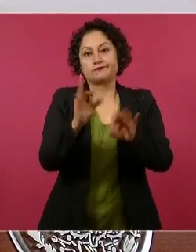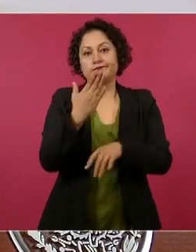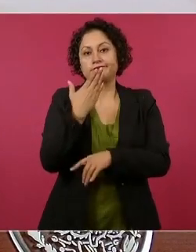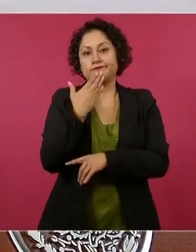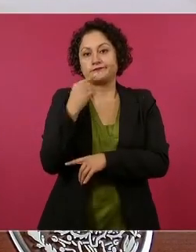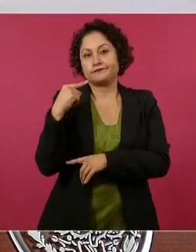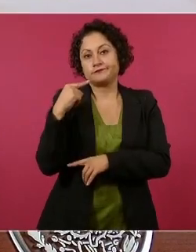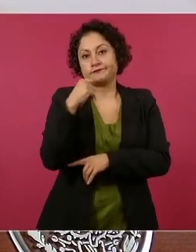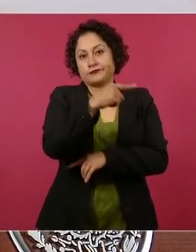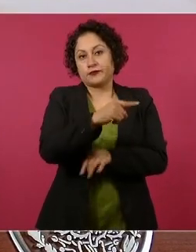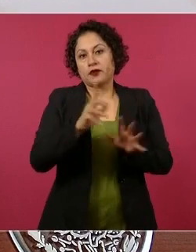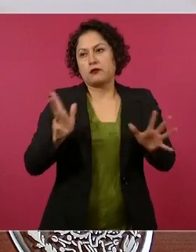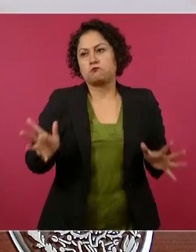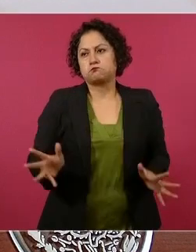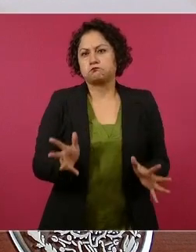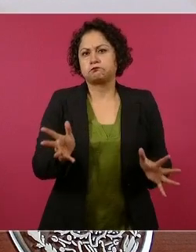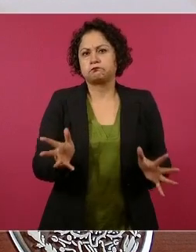promotor del estado.